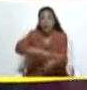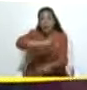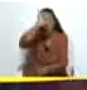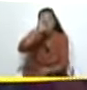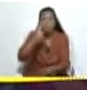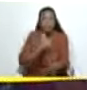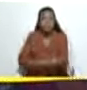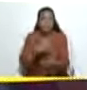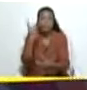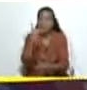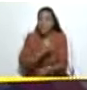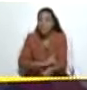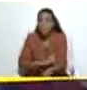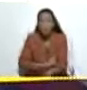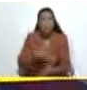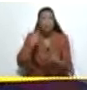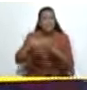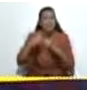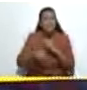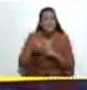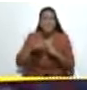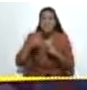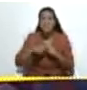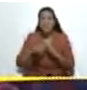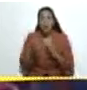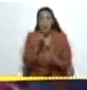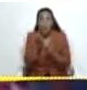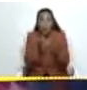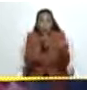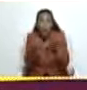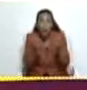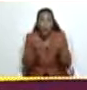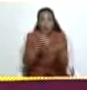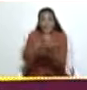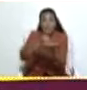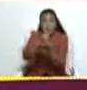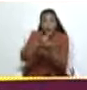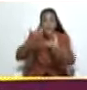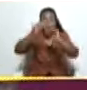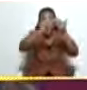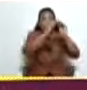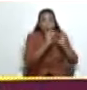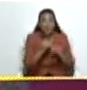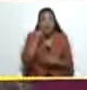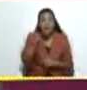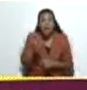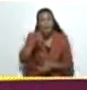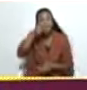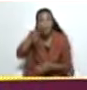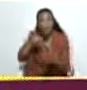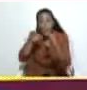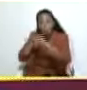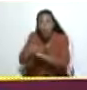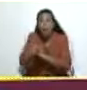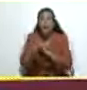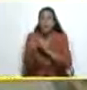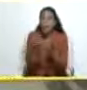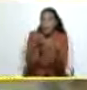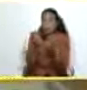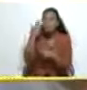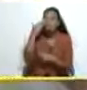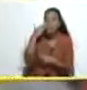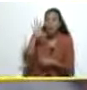costos, como garantía y dotación de control de medicamentos en redes de farmacias comunitarias. Que el pueblo haga contraloría y